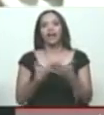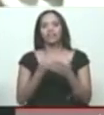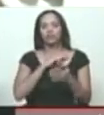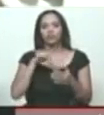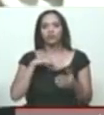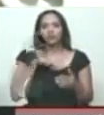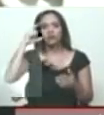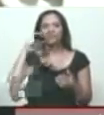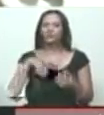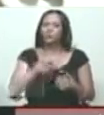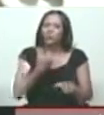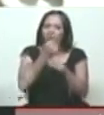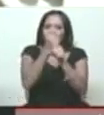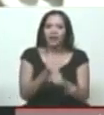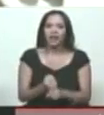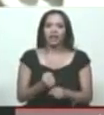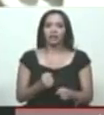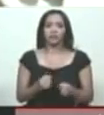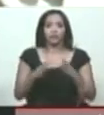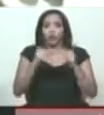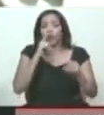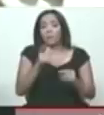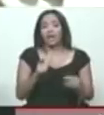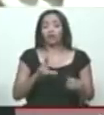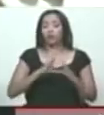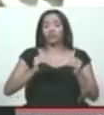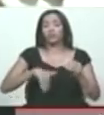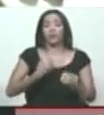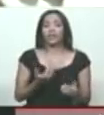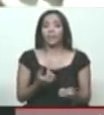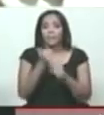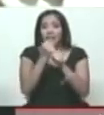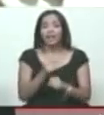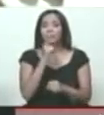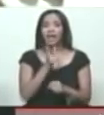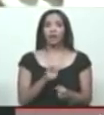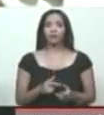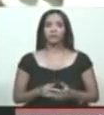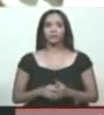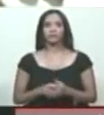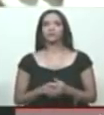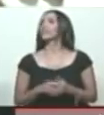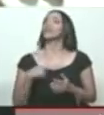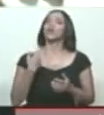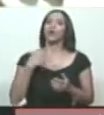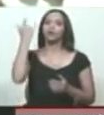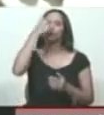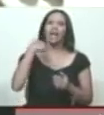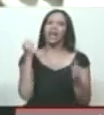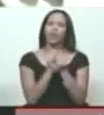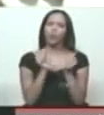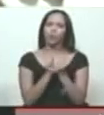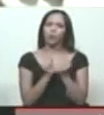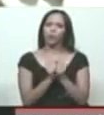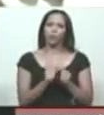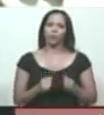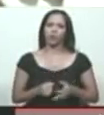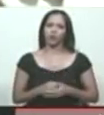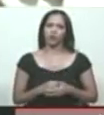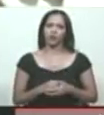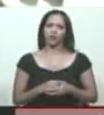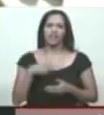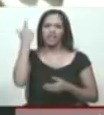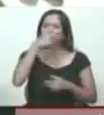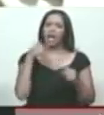esperar de ellos? Todo malo, todo lo que se puede esperar es malo, y después sale con su cara de piedra, ¿vale? Su cara